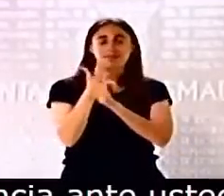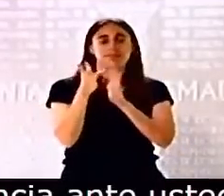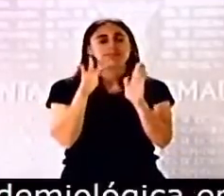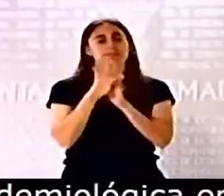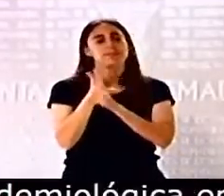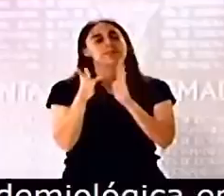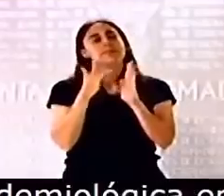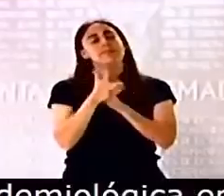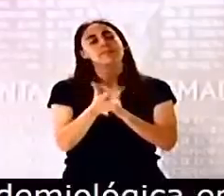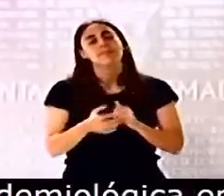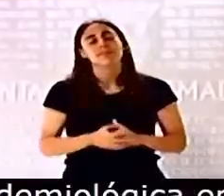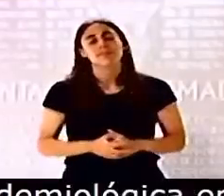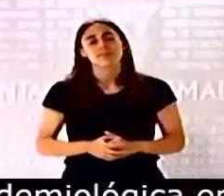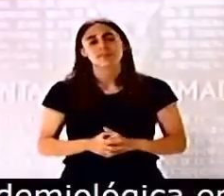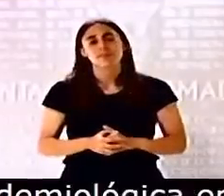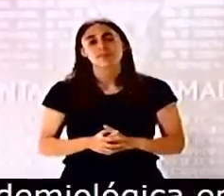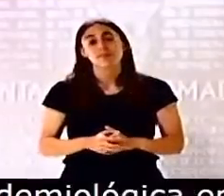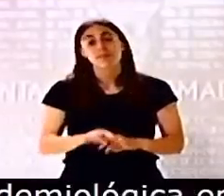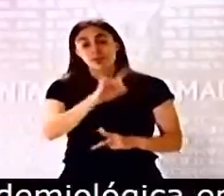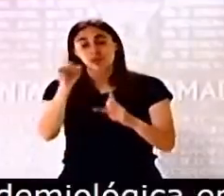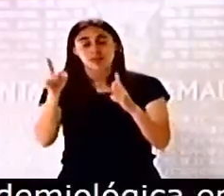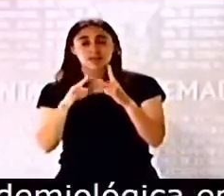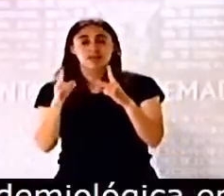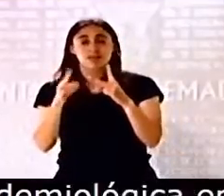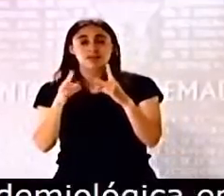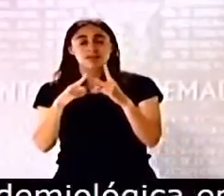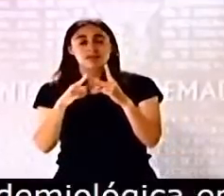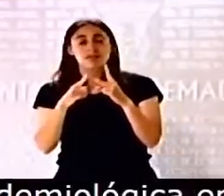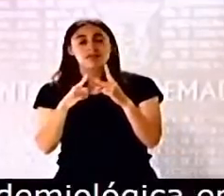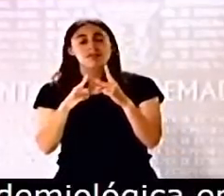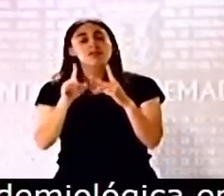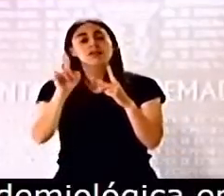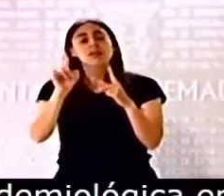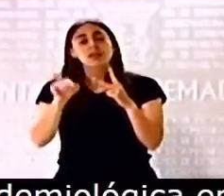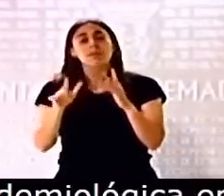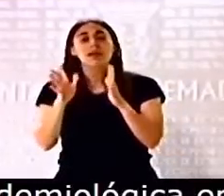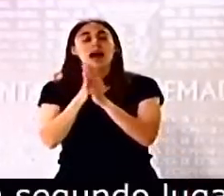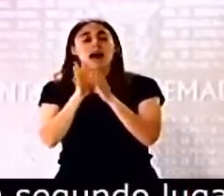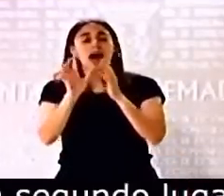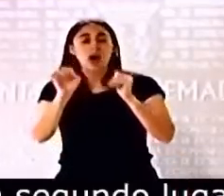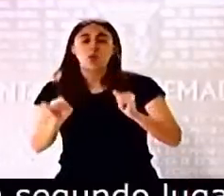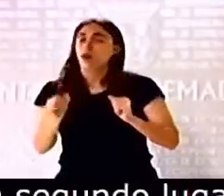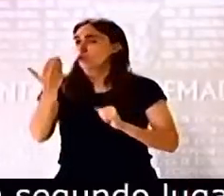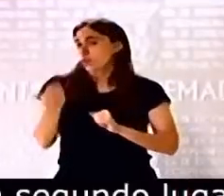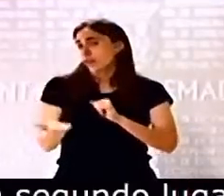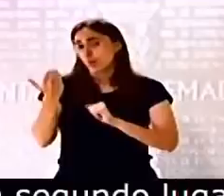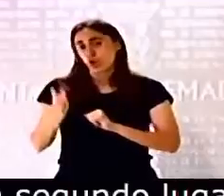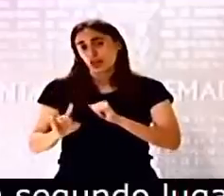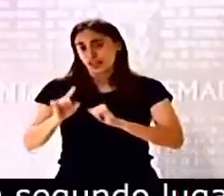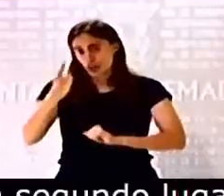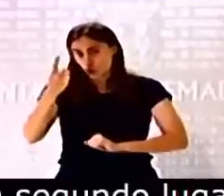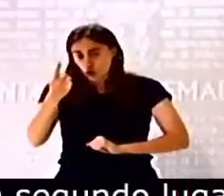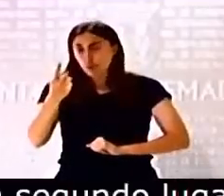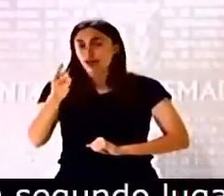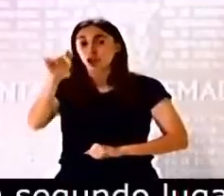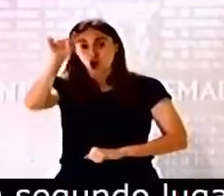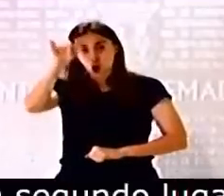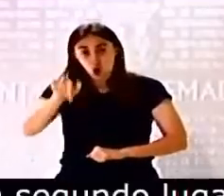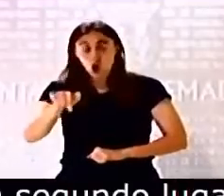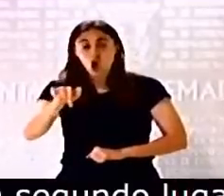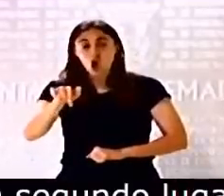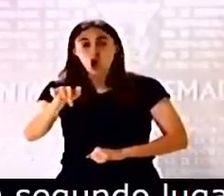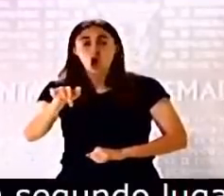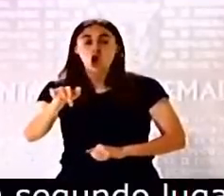de Extremadura. En segundo lugar, les voy a describir los acuerdos más importantes adoptados hoy en la